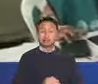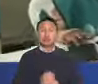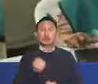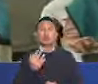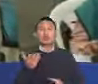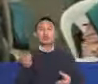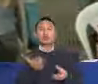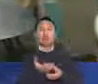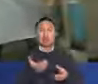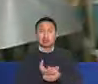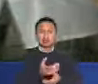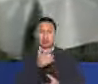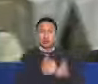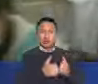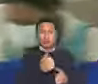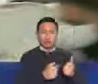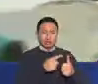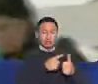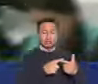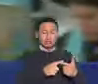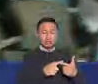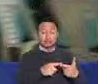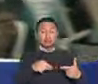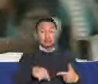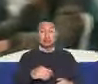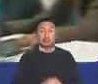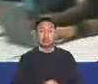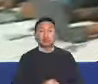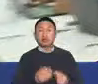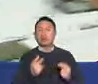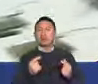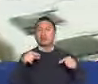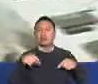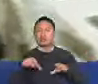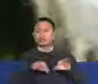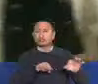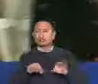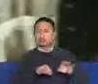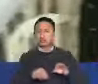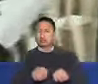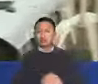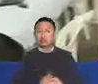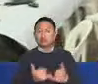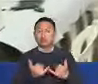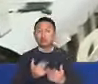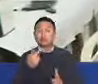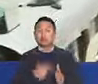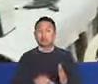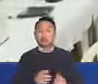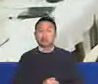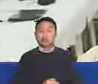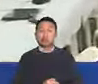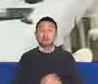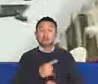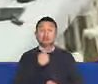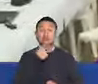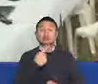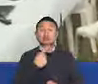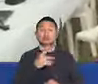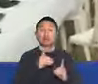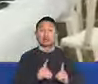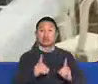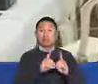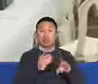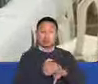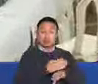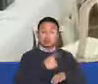han presentado anomalías y sobre todo un breve escenario de cuál es la situación. Sin embargo, decir que los resultados, como ya